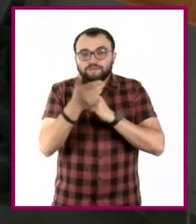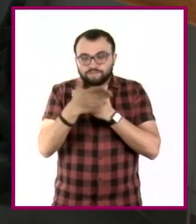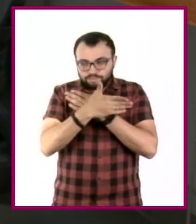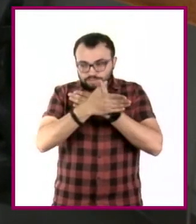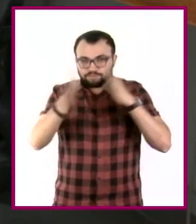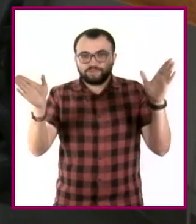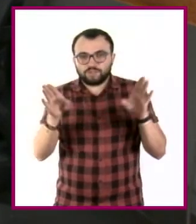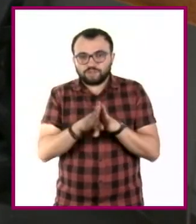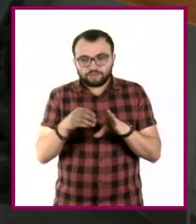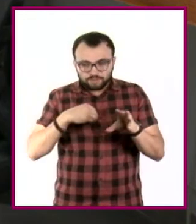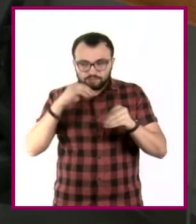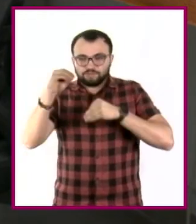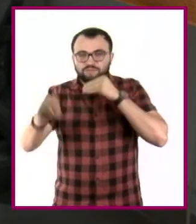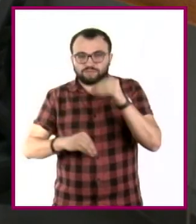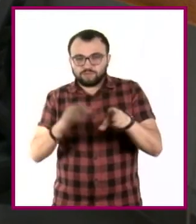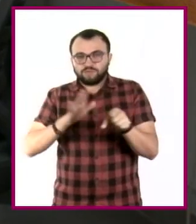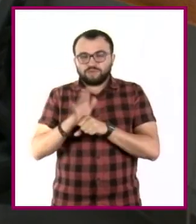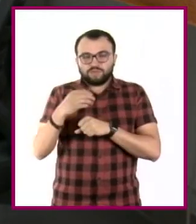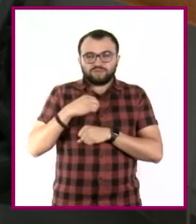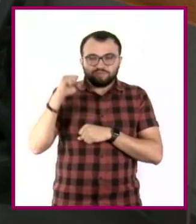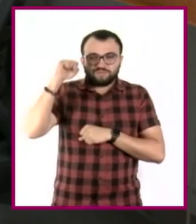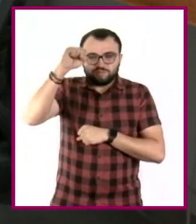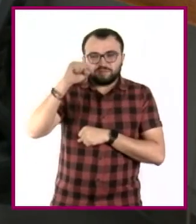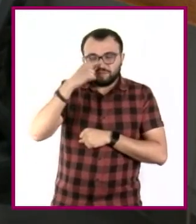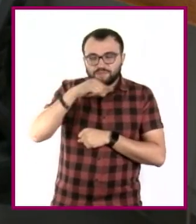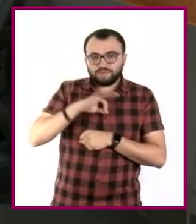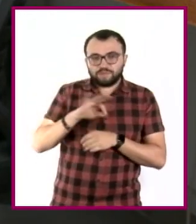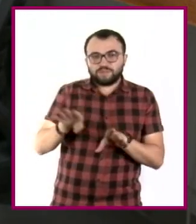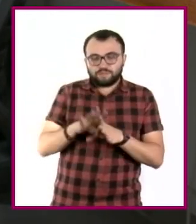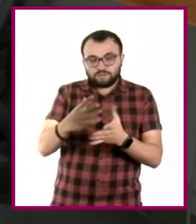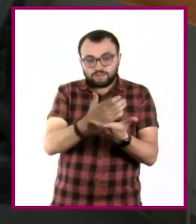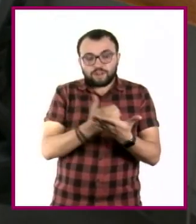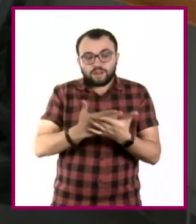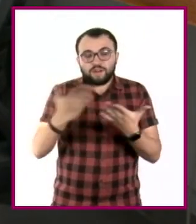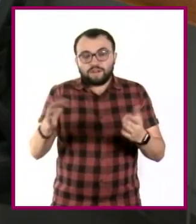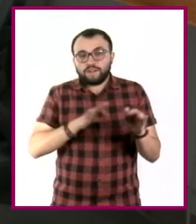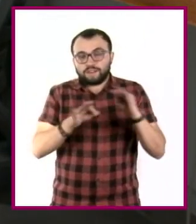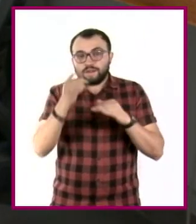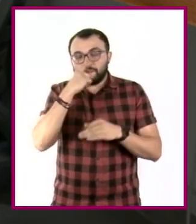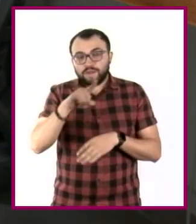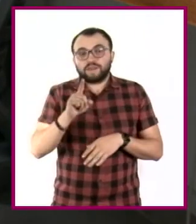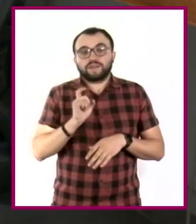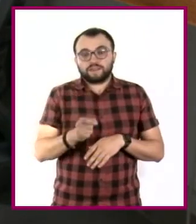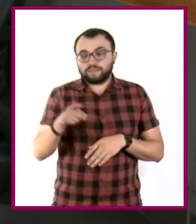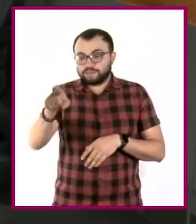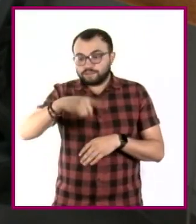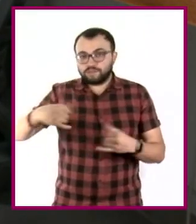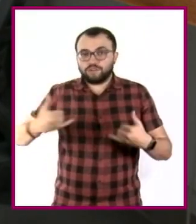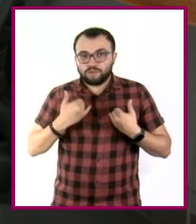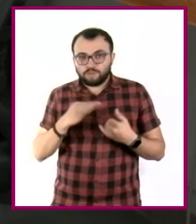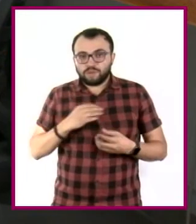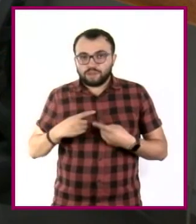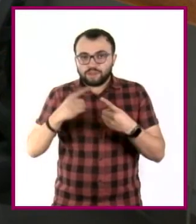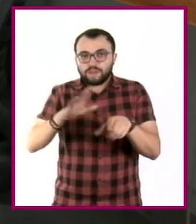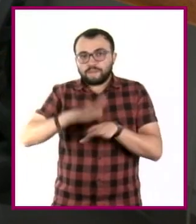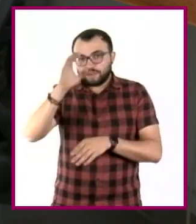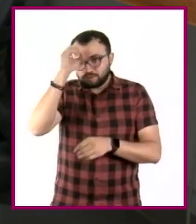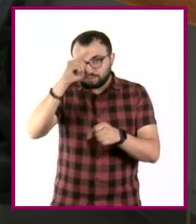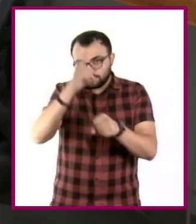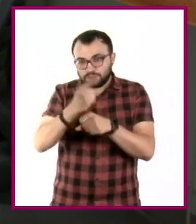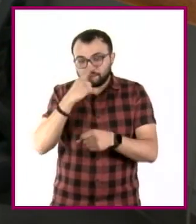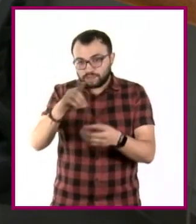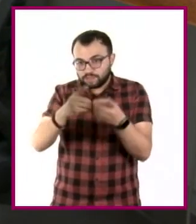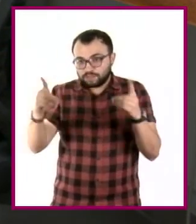motivación y la lucha por perseguir los sueños. Ahora hay que seguir trabajando para que los jóvenes tengan mayor oportunidad de desarrollar todas